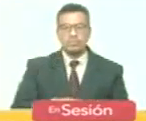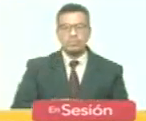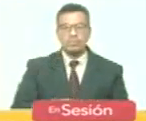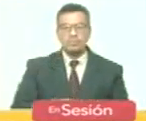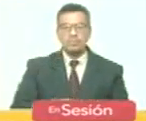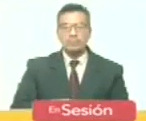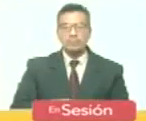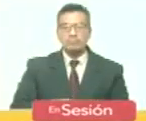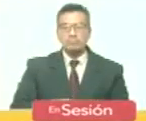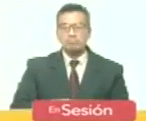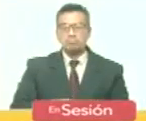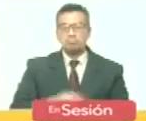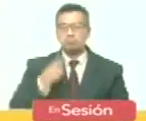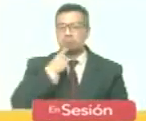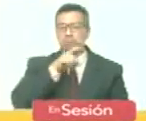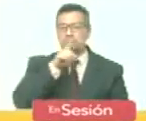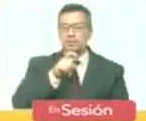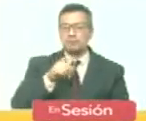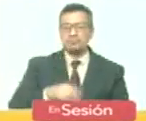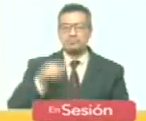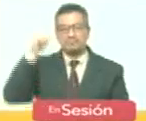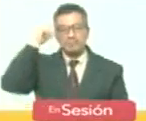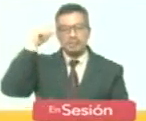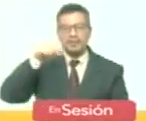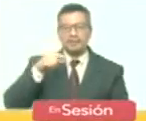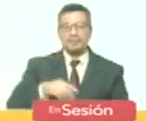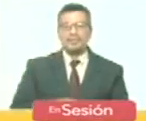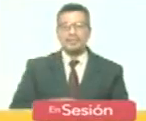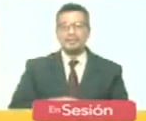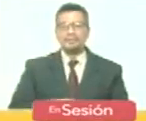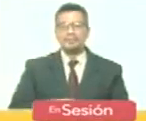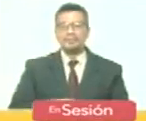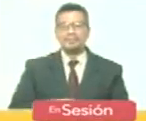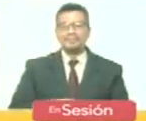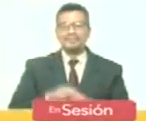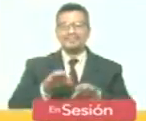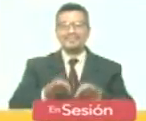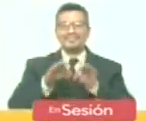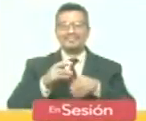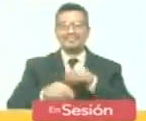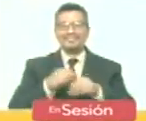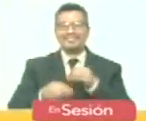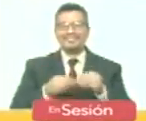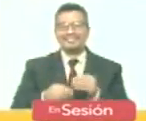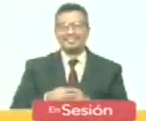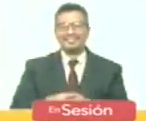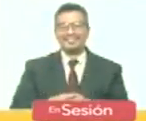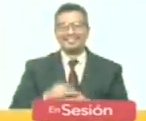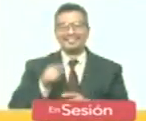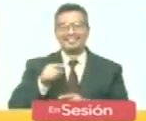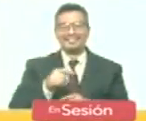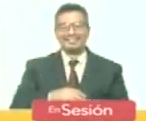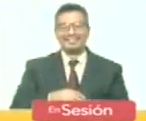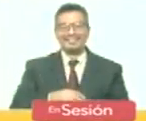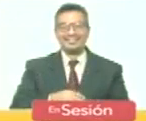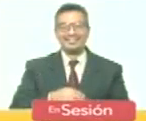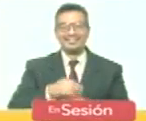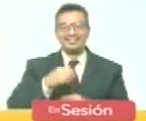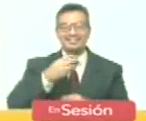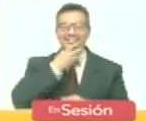Y yo me pregunto ahora, si es un hecho que desde diciembre